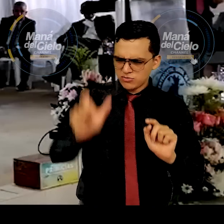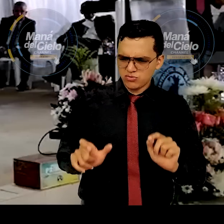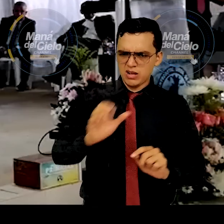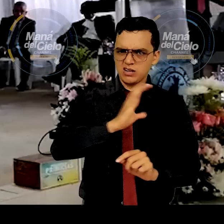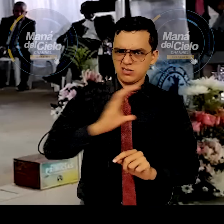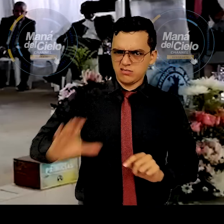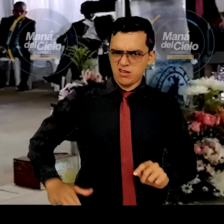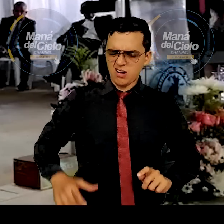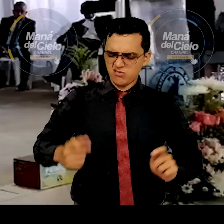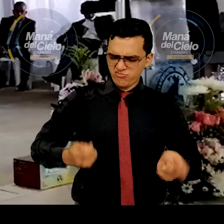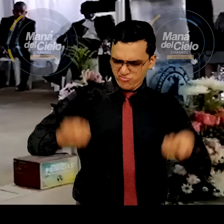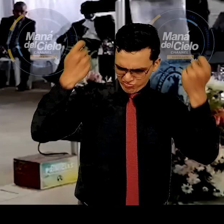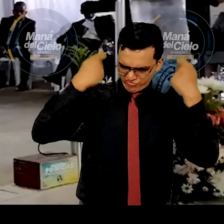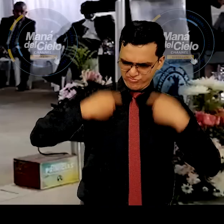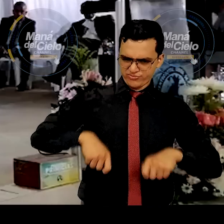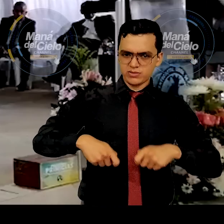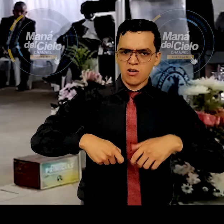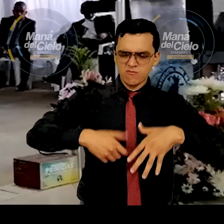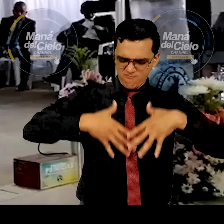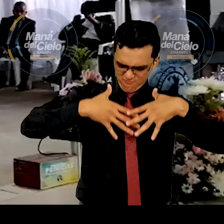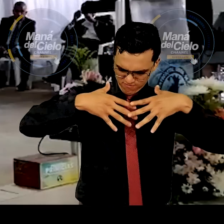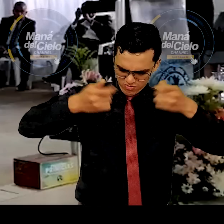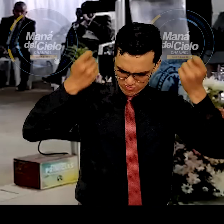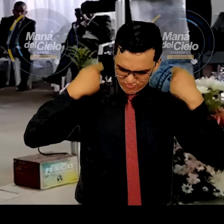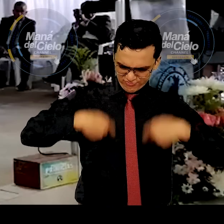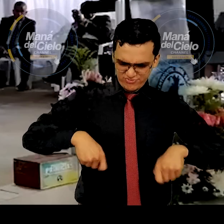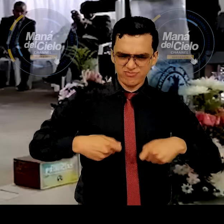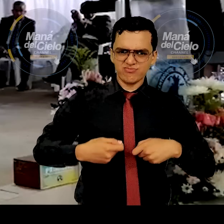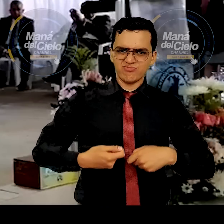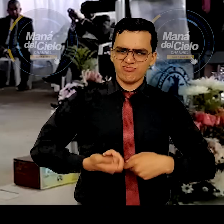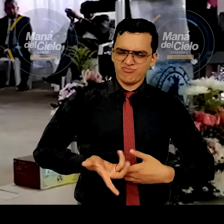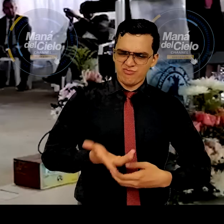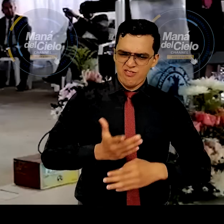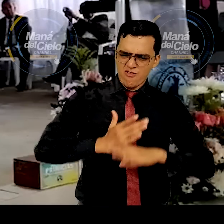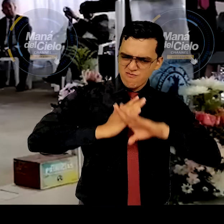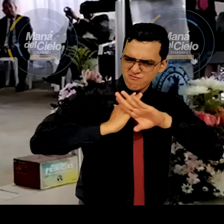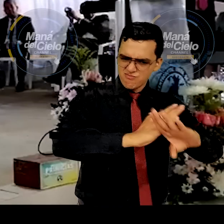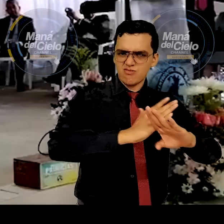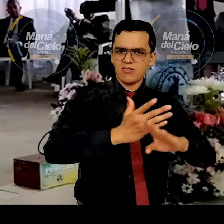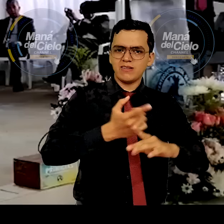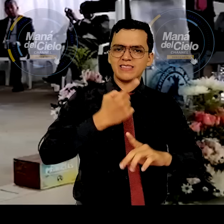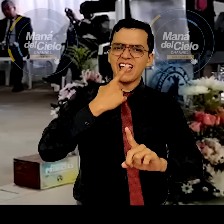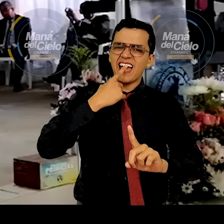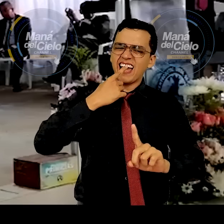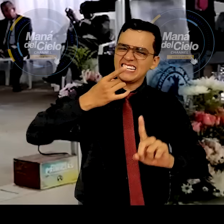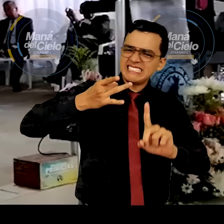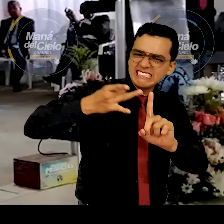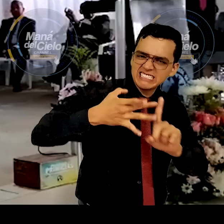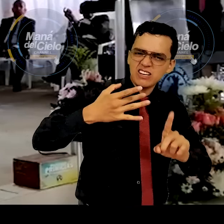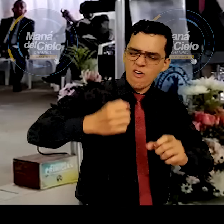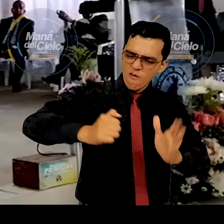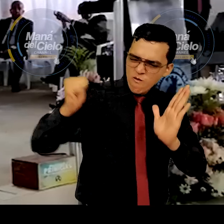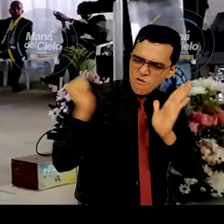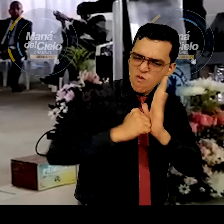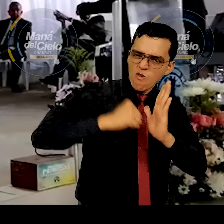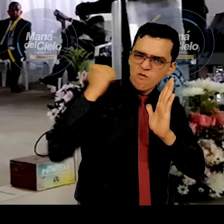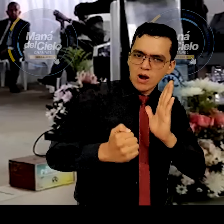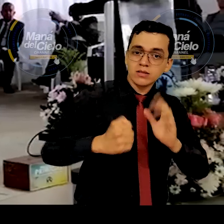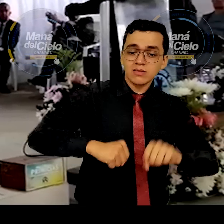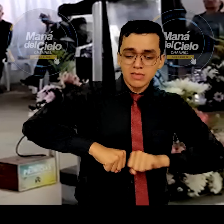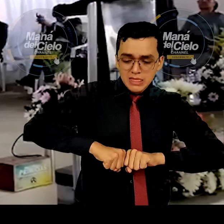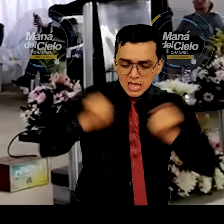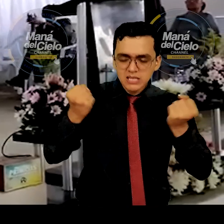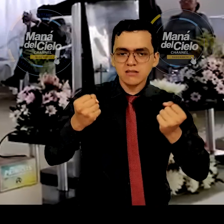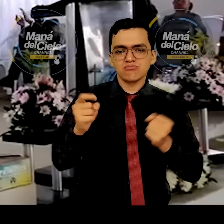dorsal hecha de acero que no se dobla fácilmente ni se parte. Si la tenemos, la